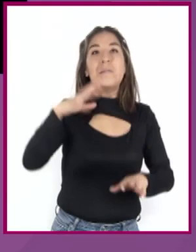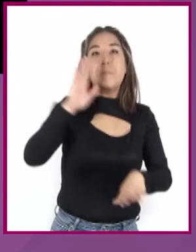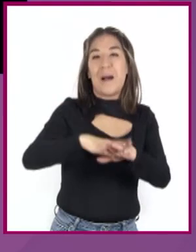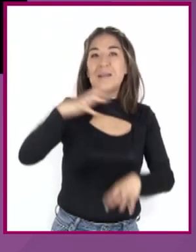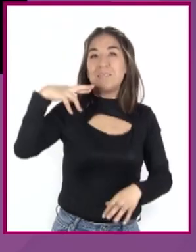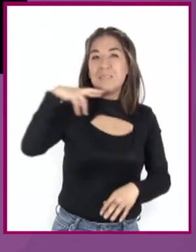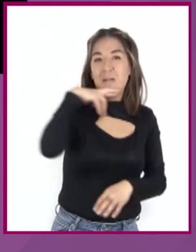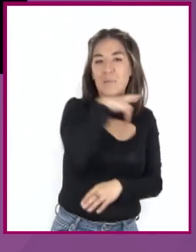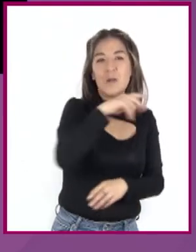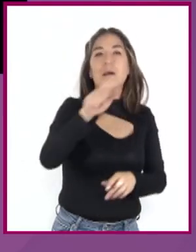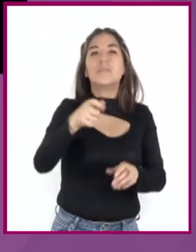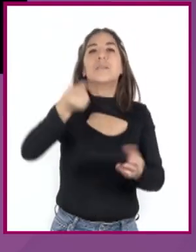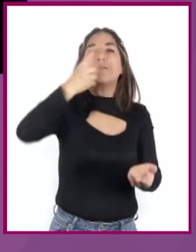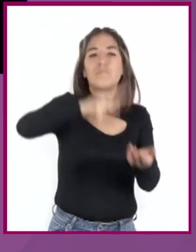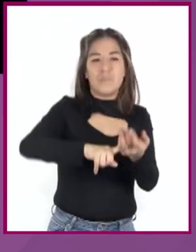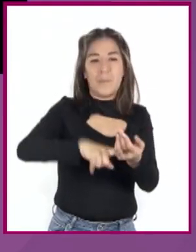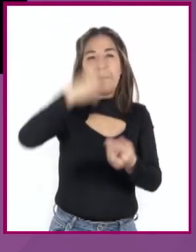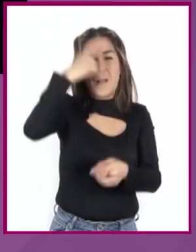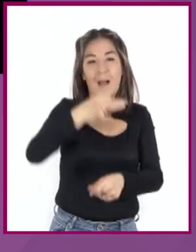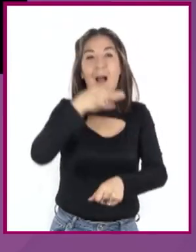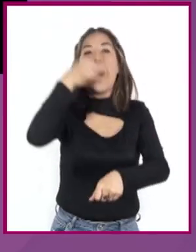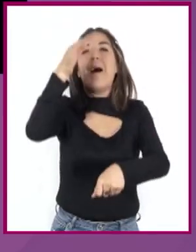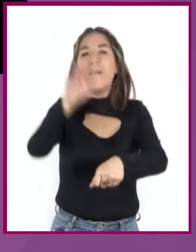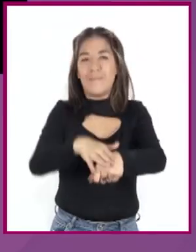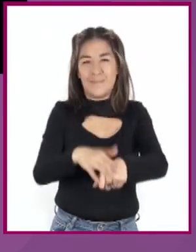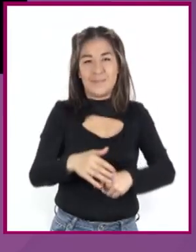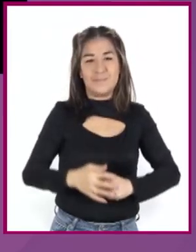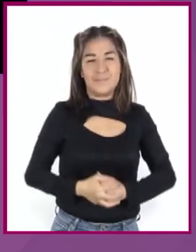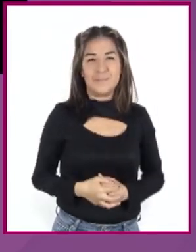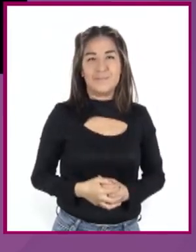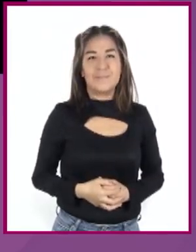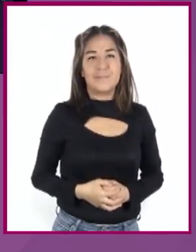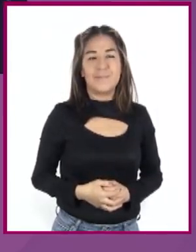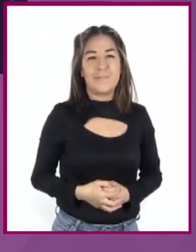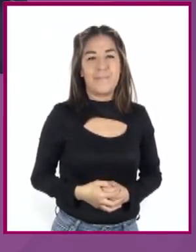colocarlo en la órbita de transferencia.